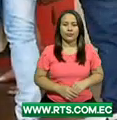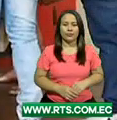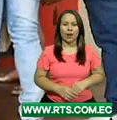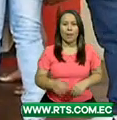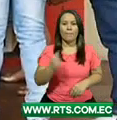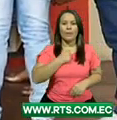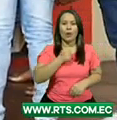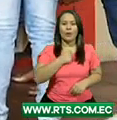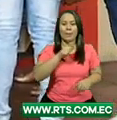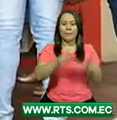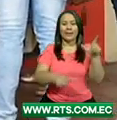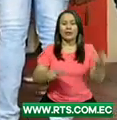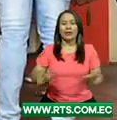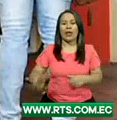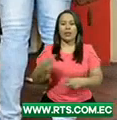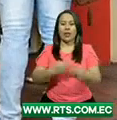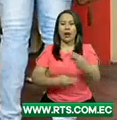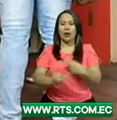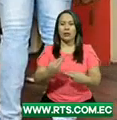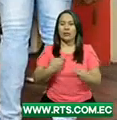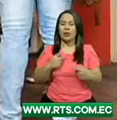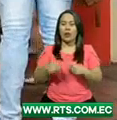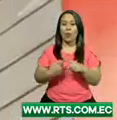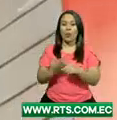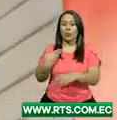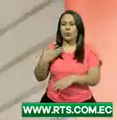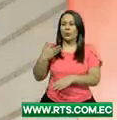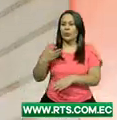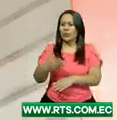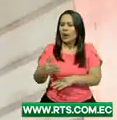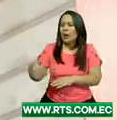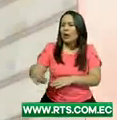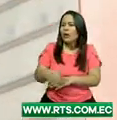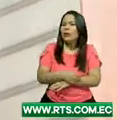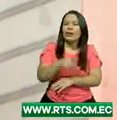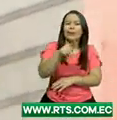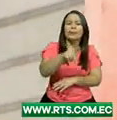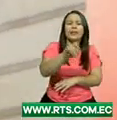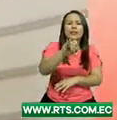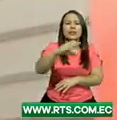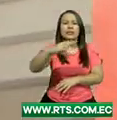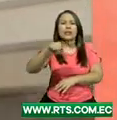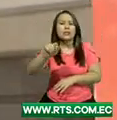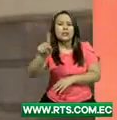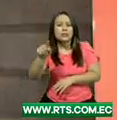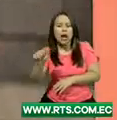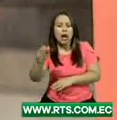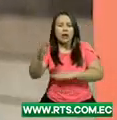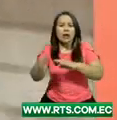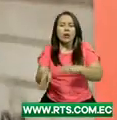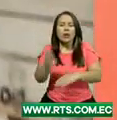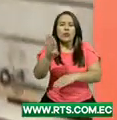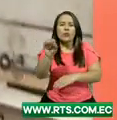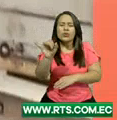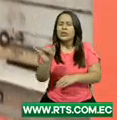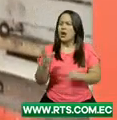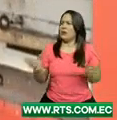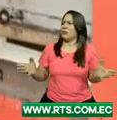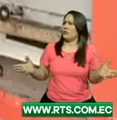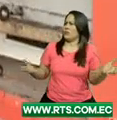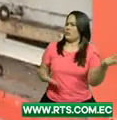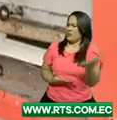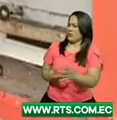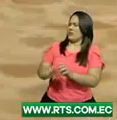los propietarios y empleados cuando llegaron a este sector de las calles pay casa hipoteca en el centro de guayaquil vieron parte del equipo sustraído